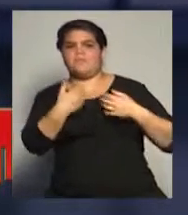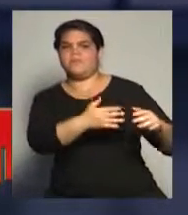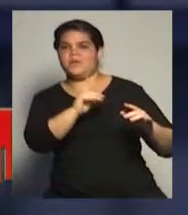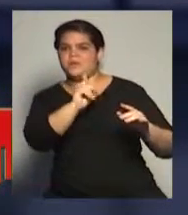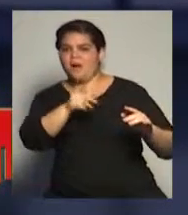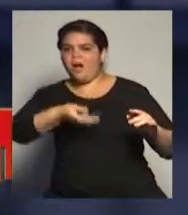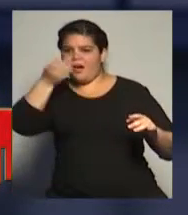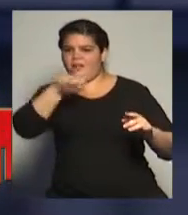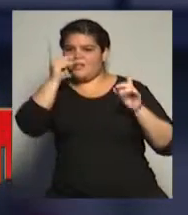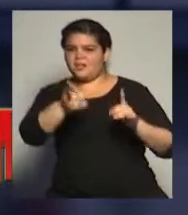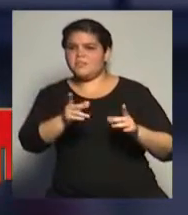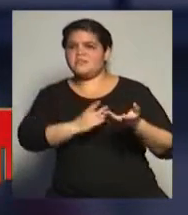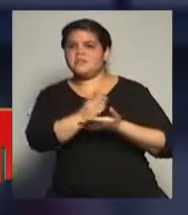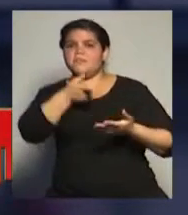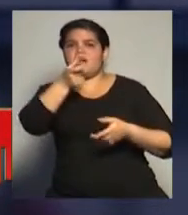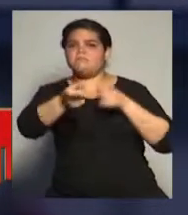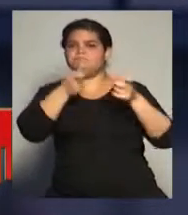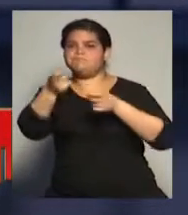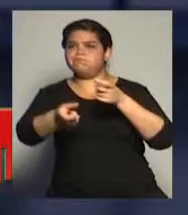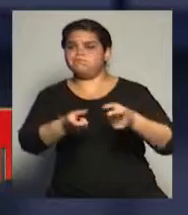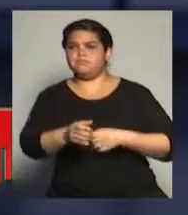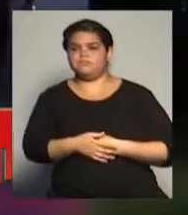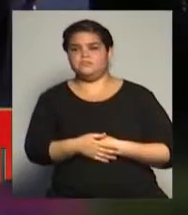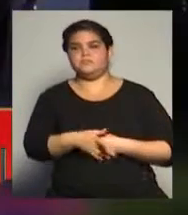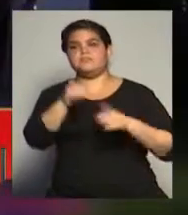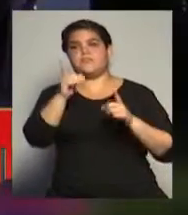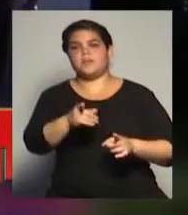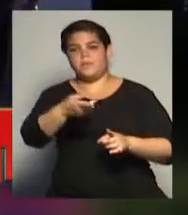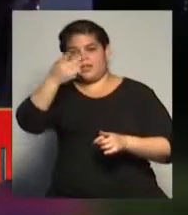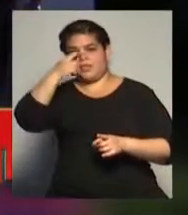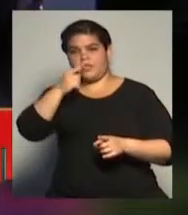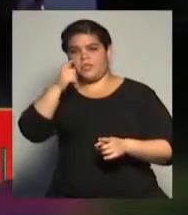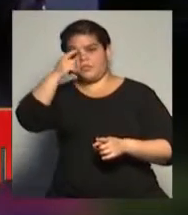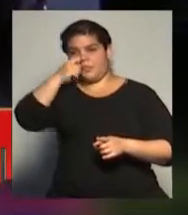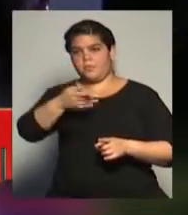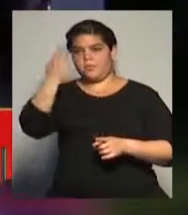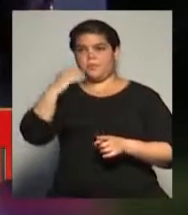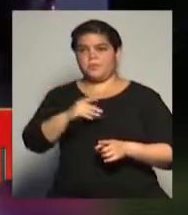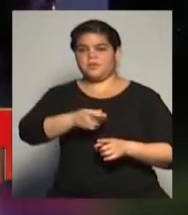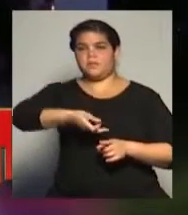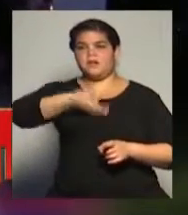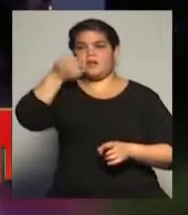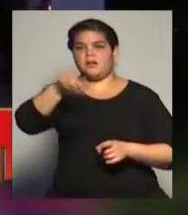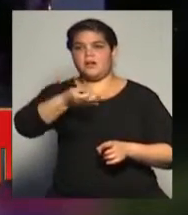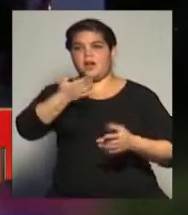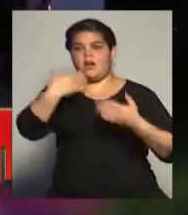respuesta para todo. Inclusive pasó en la última conferencia donde